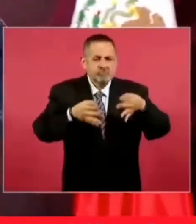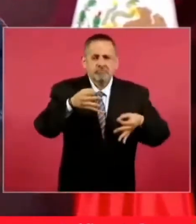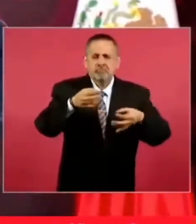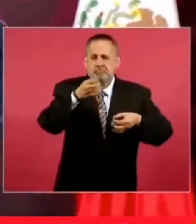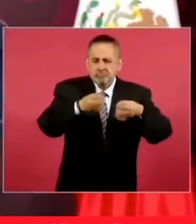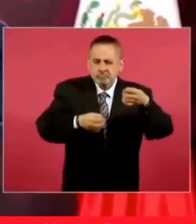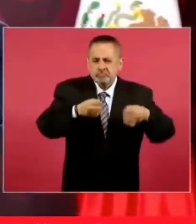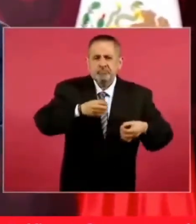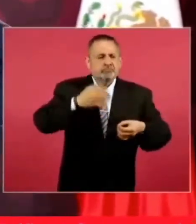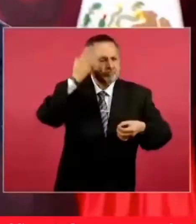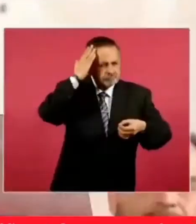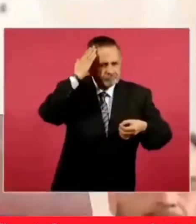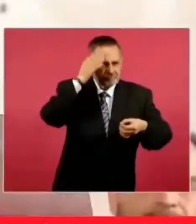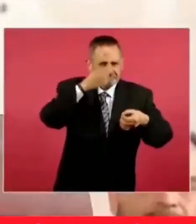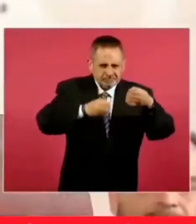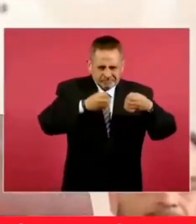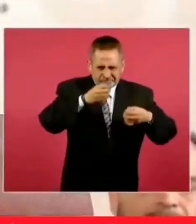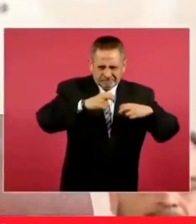se requiere